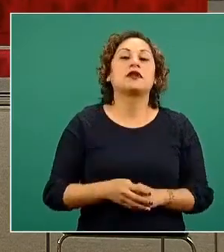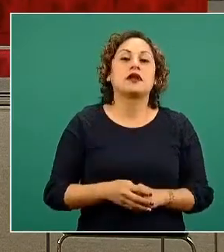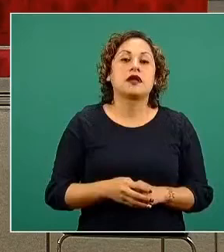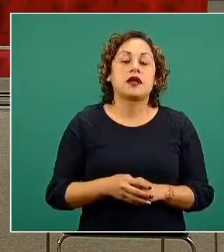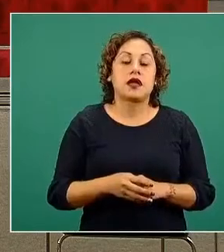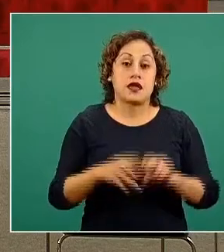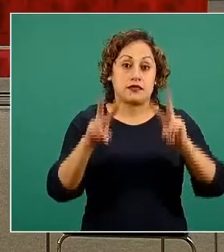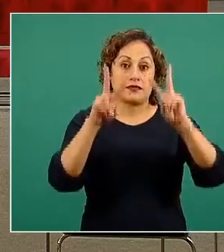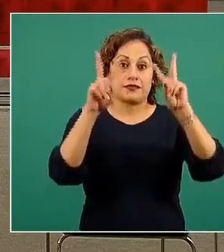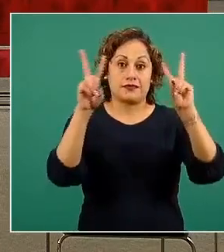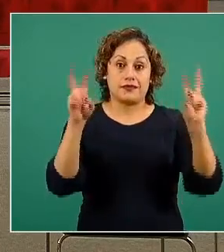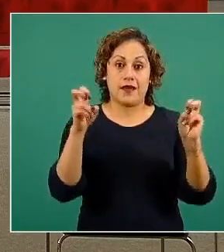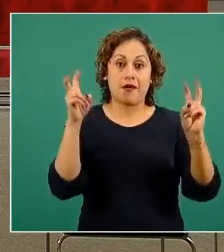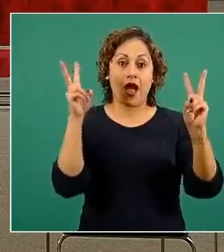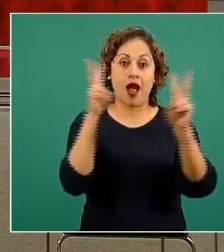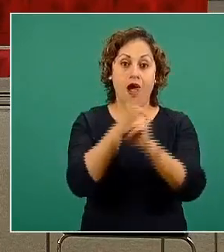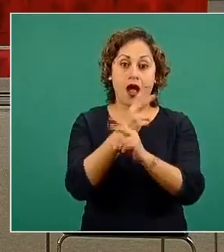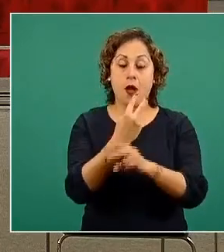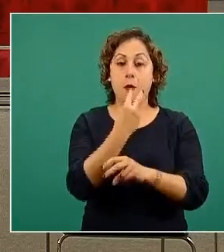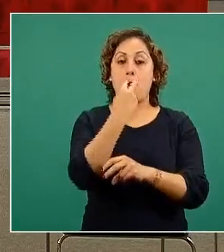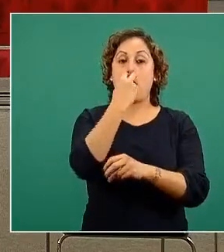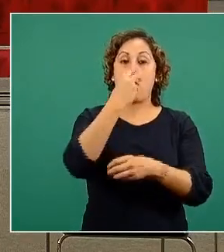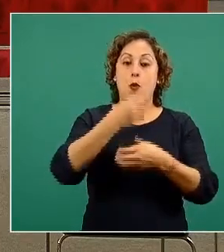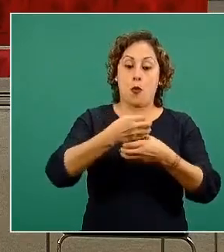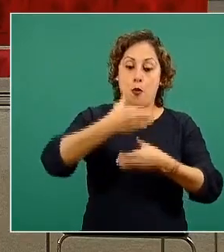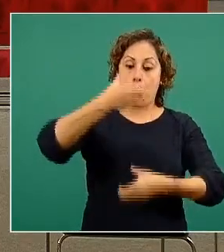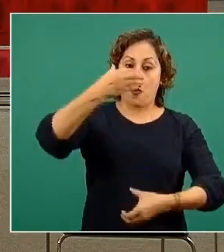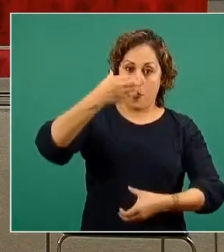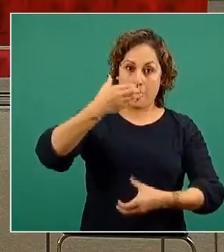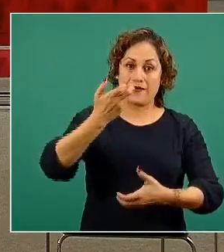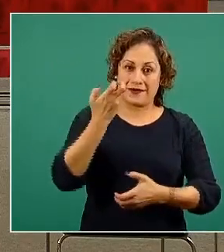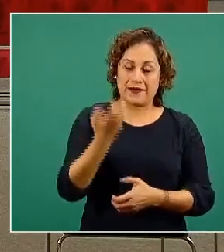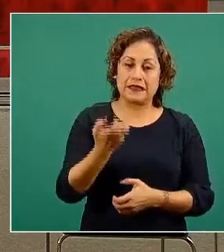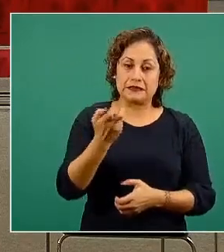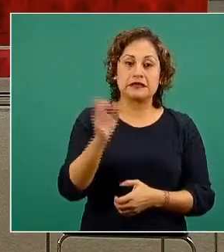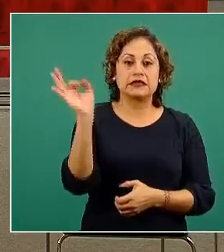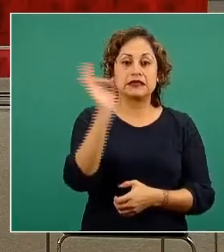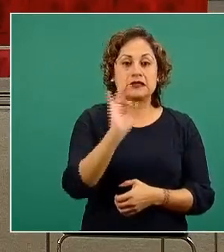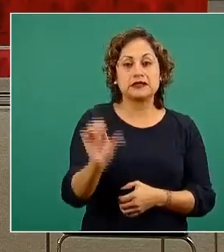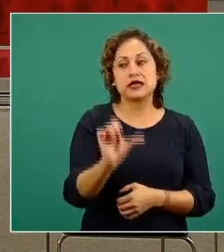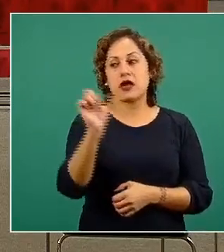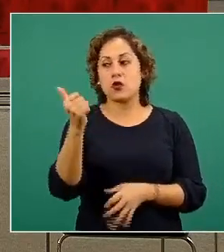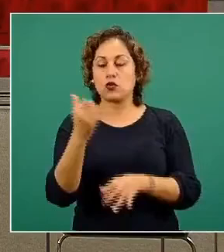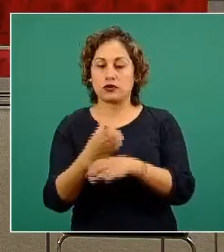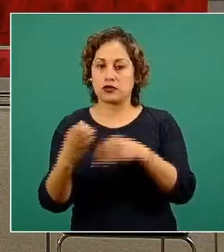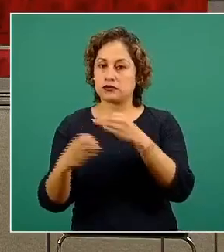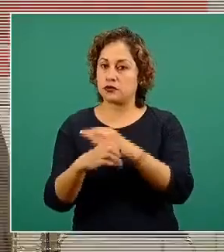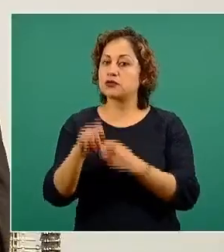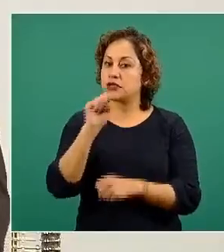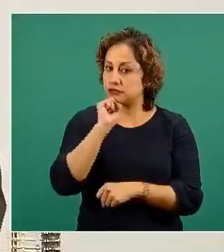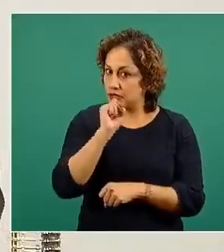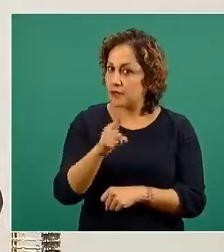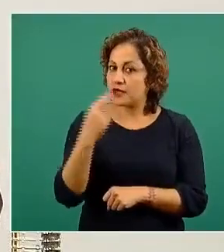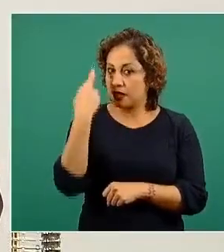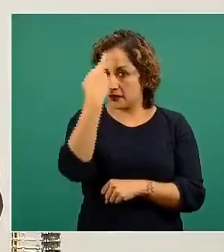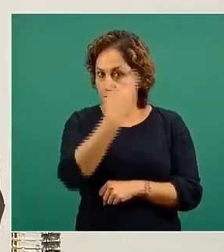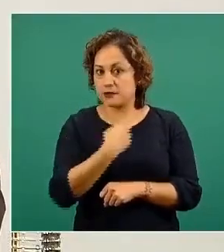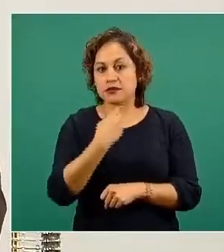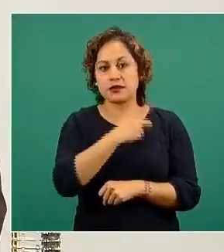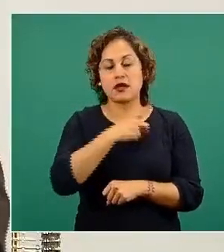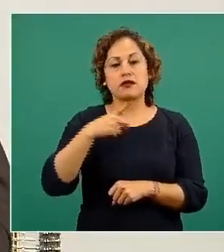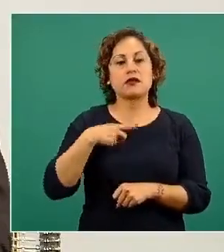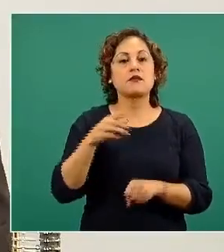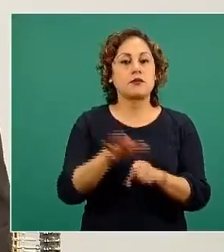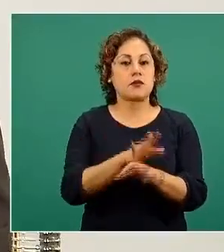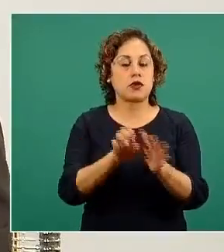oxígeno, se pueda hacer en algún momento una revisión de lo que ha pasado con otros insumos, desde equipos de